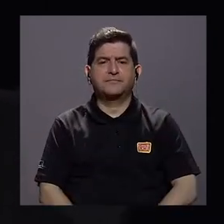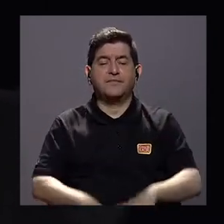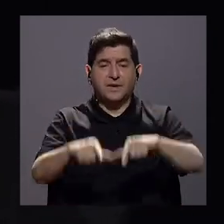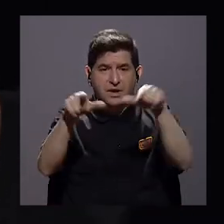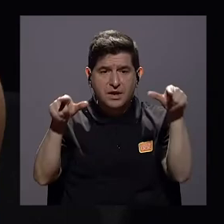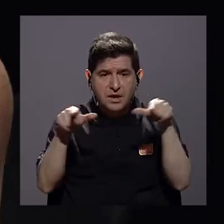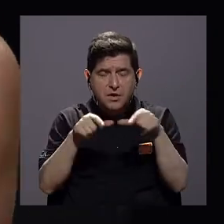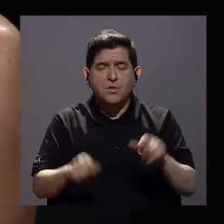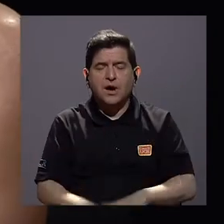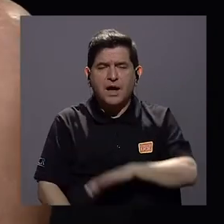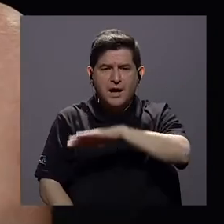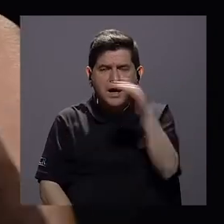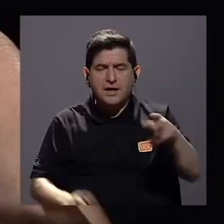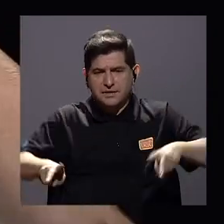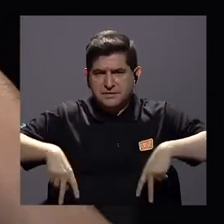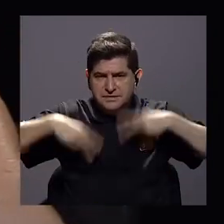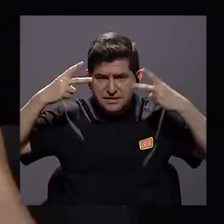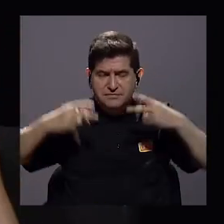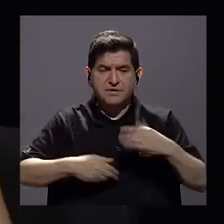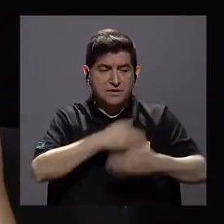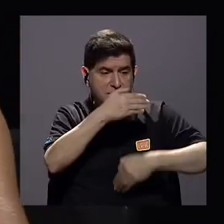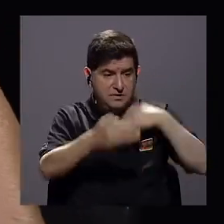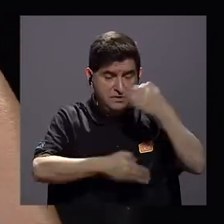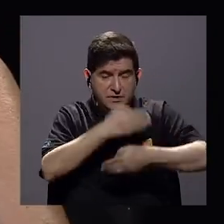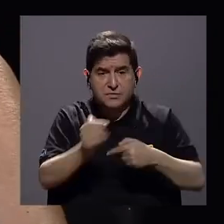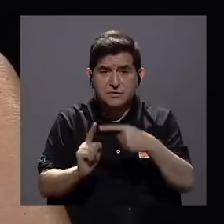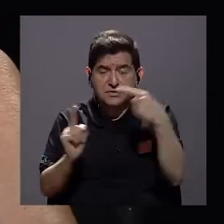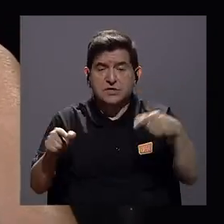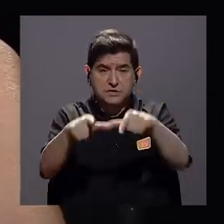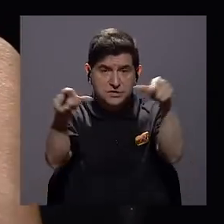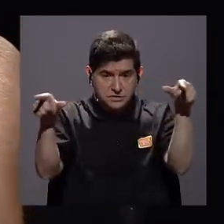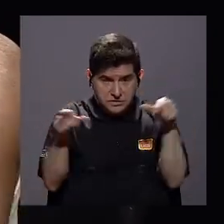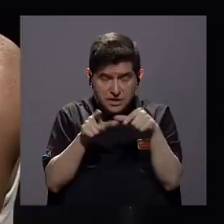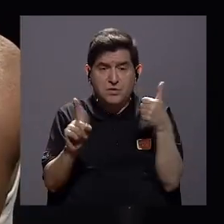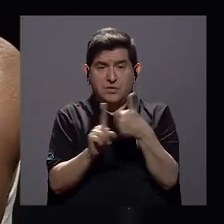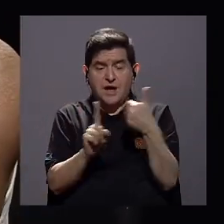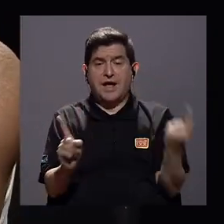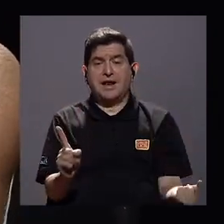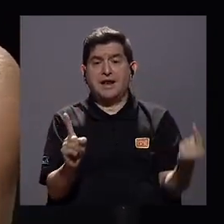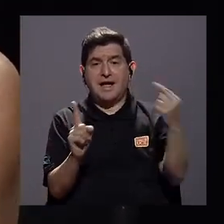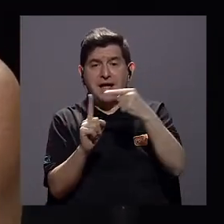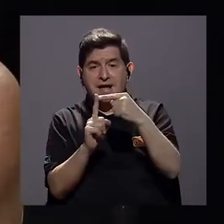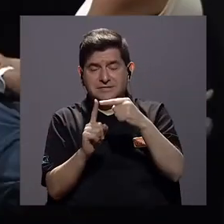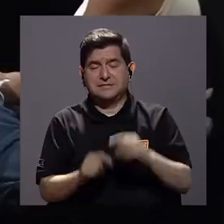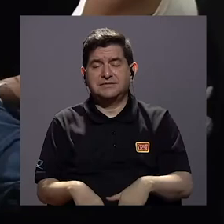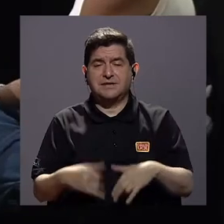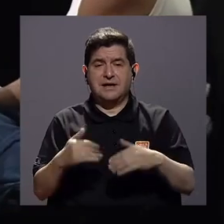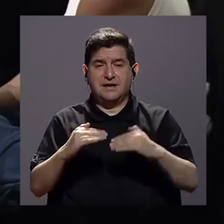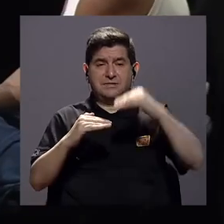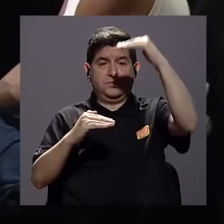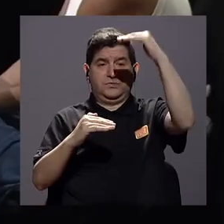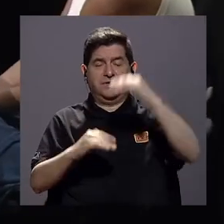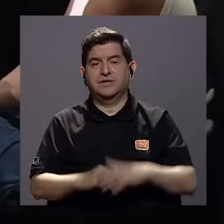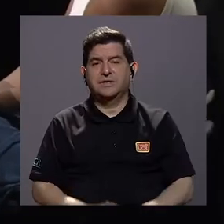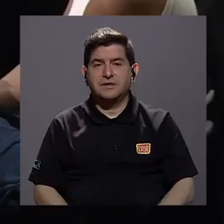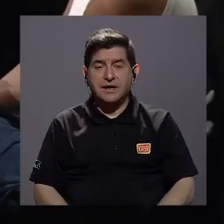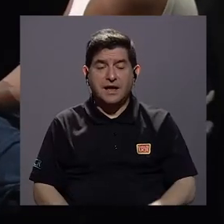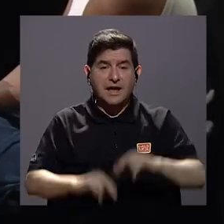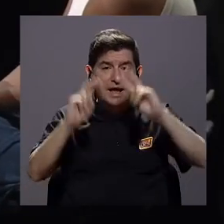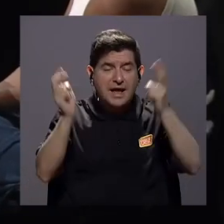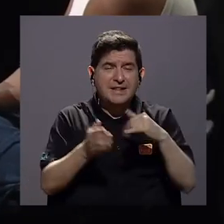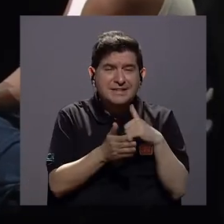Territorios Marinos de Vida, o sea, es un proceso que viene desde los territorios hacia arriba. Vea que usted nos puso dos temas muy controversiales, todo el tema